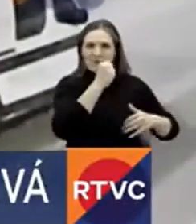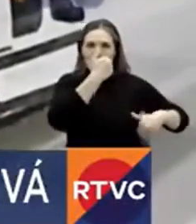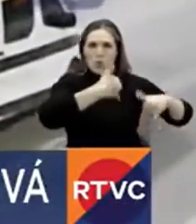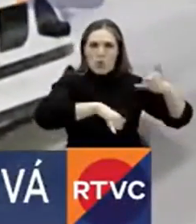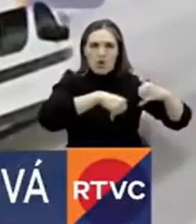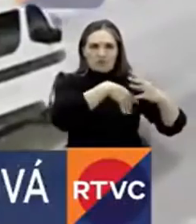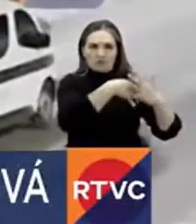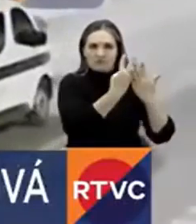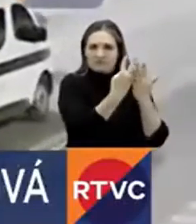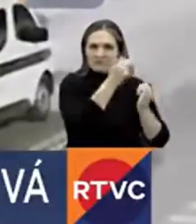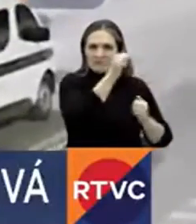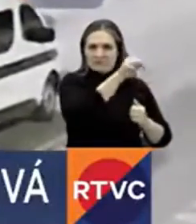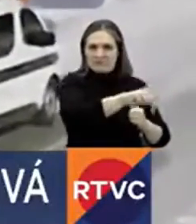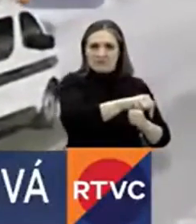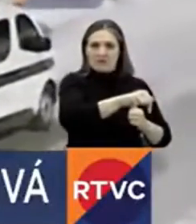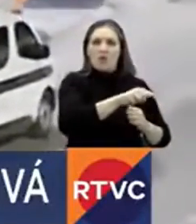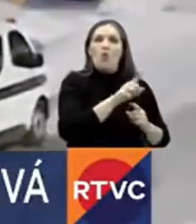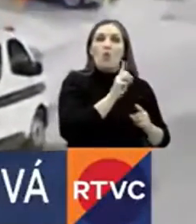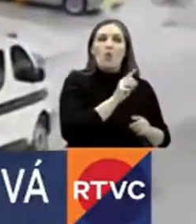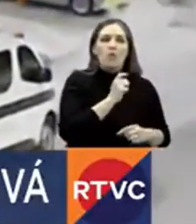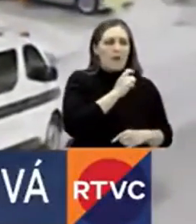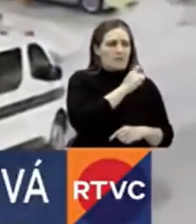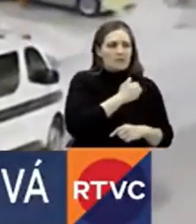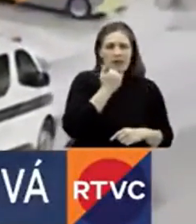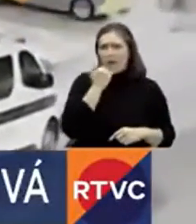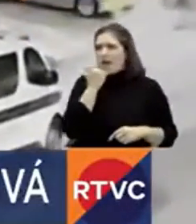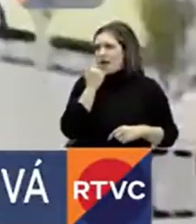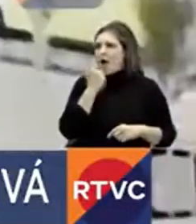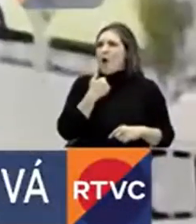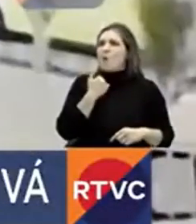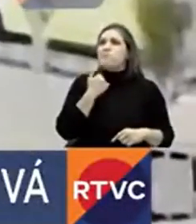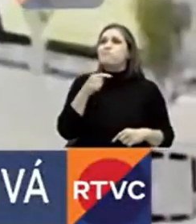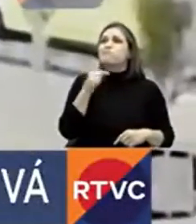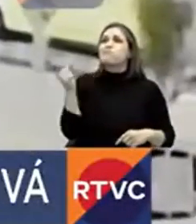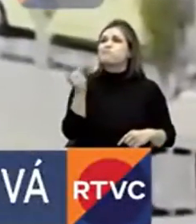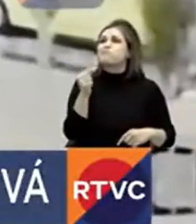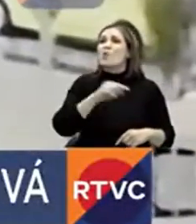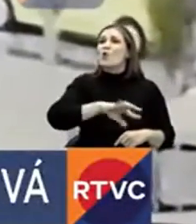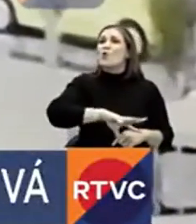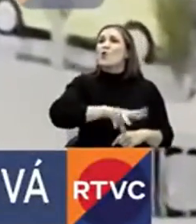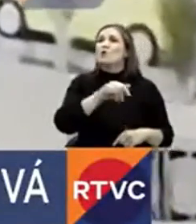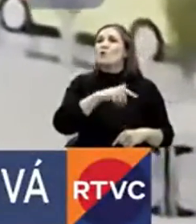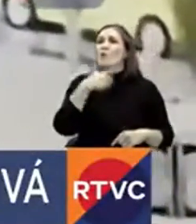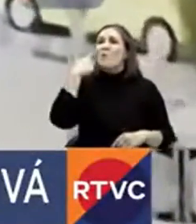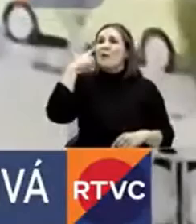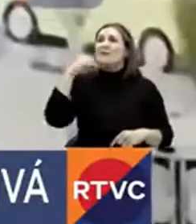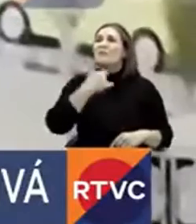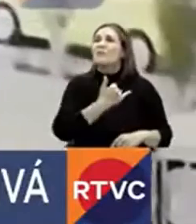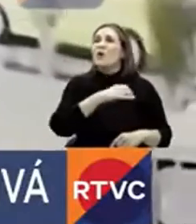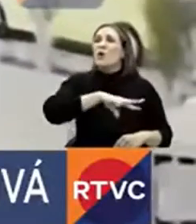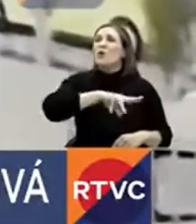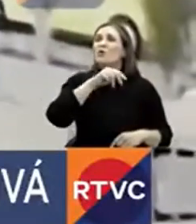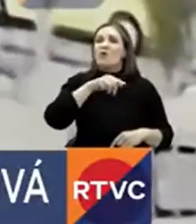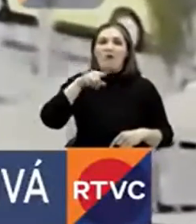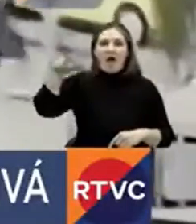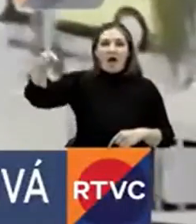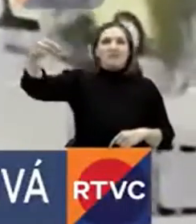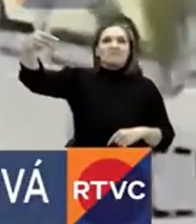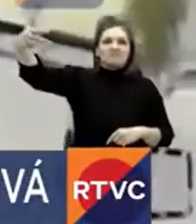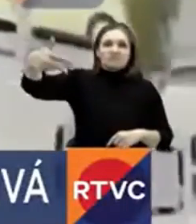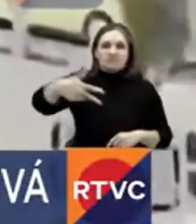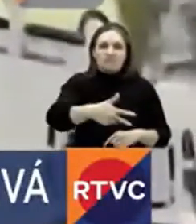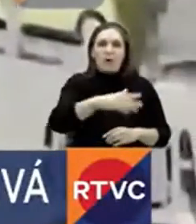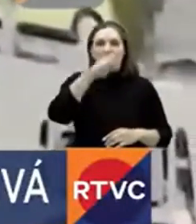llamada que reportó un hurto cuando los uniformados ingresaron al lugar. Los delincuentes les dispararon y uno de los agentes